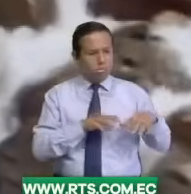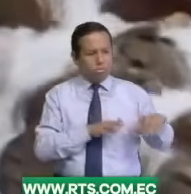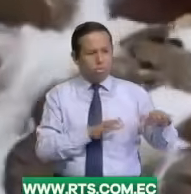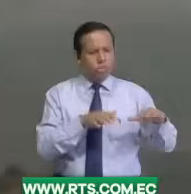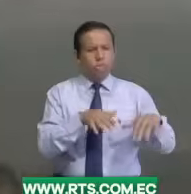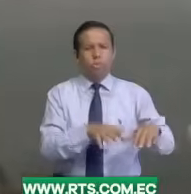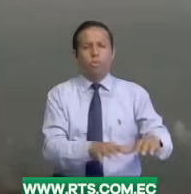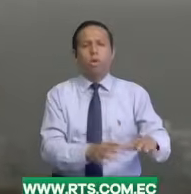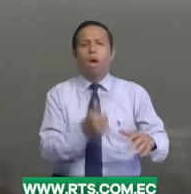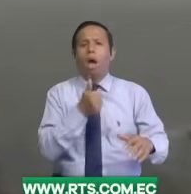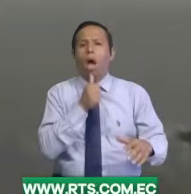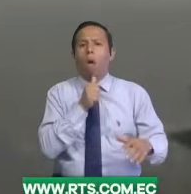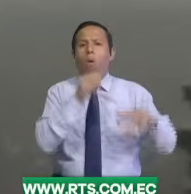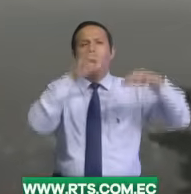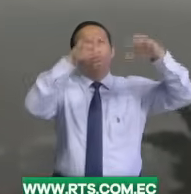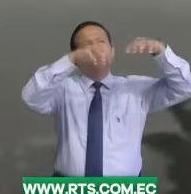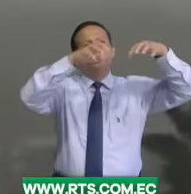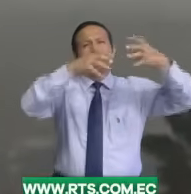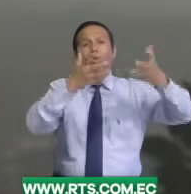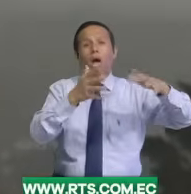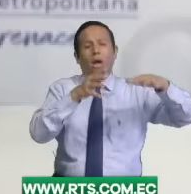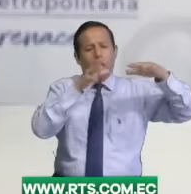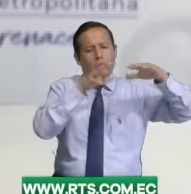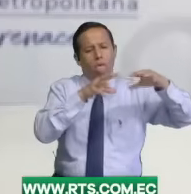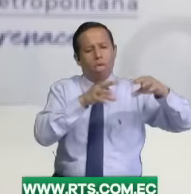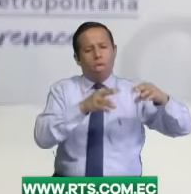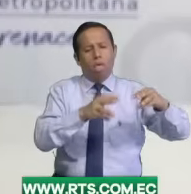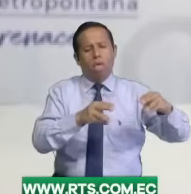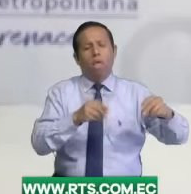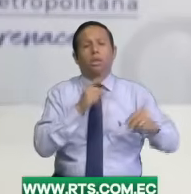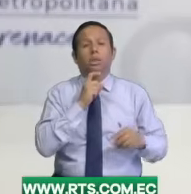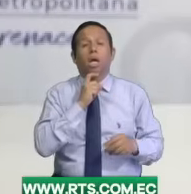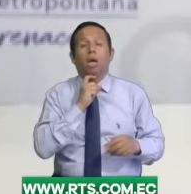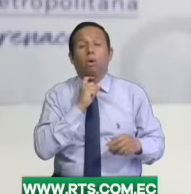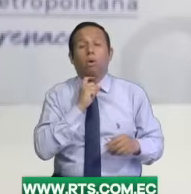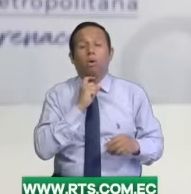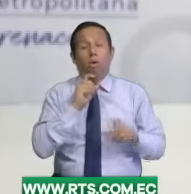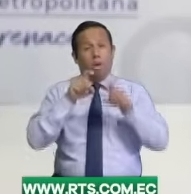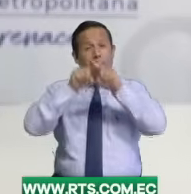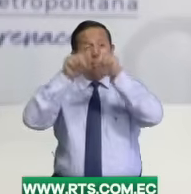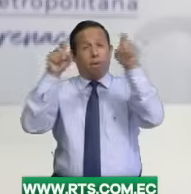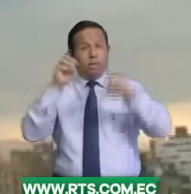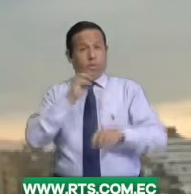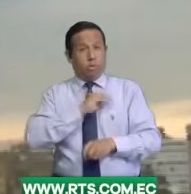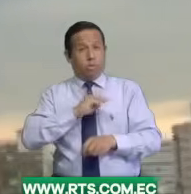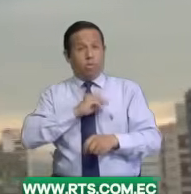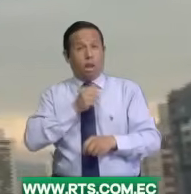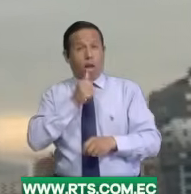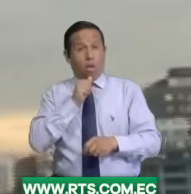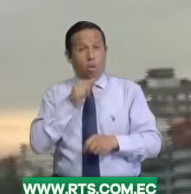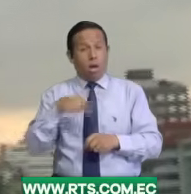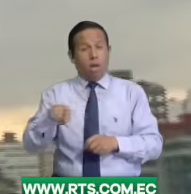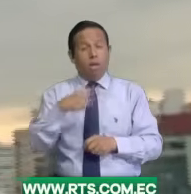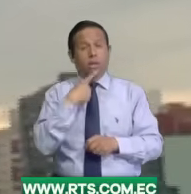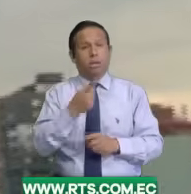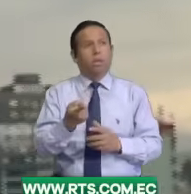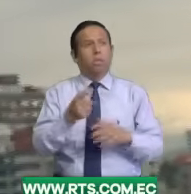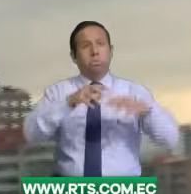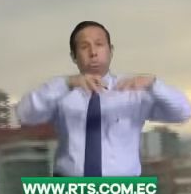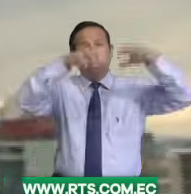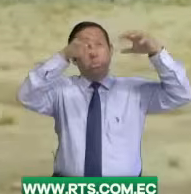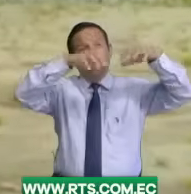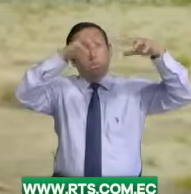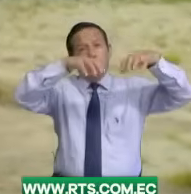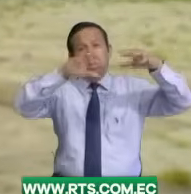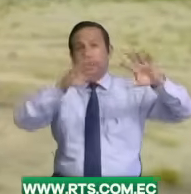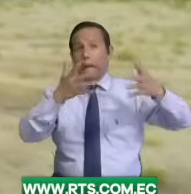están disminuyendo por la ausencia de precipitaciones. Por ello, desde la empresa municipal de agua potable, se advierte que de no presentarse cambios en